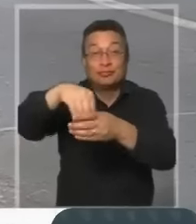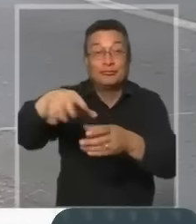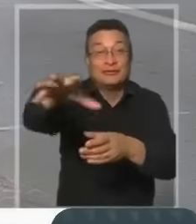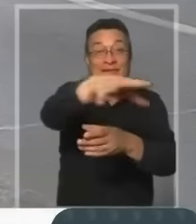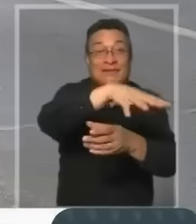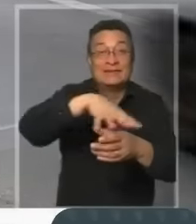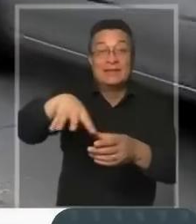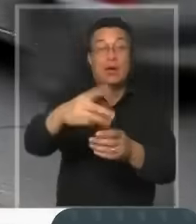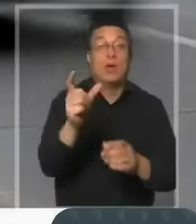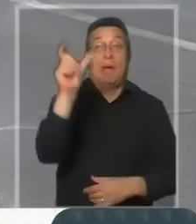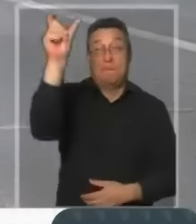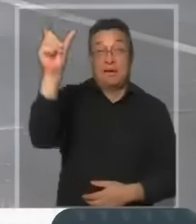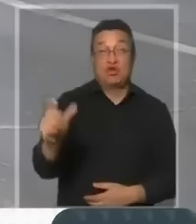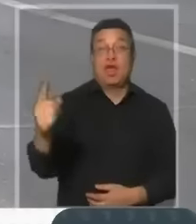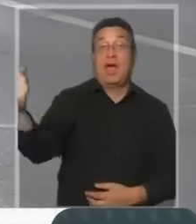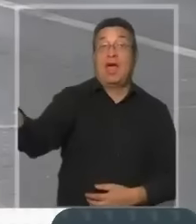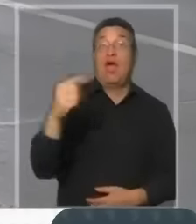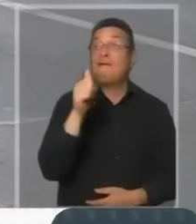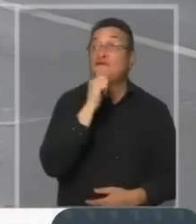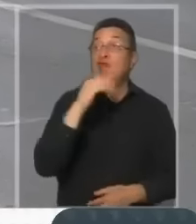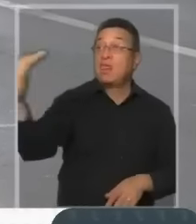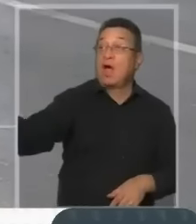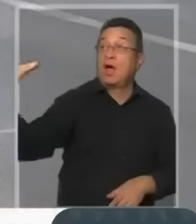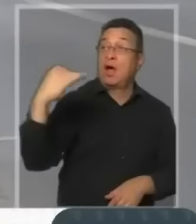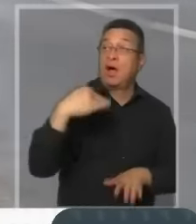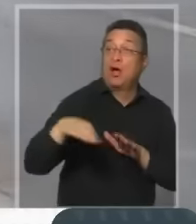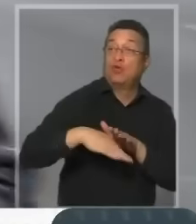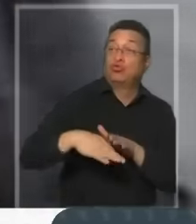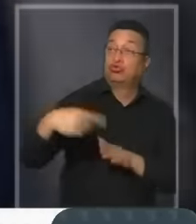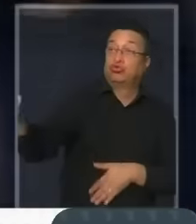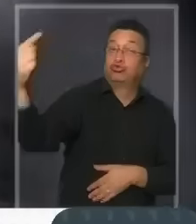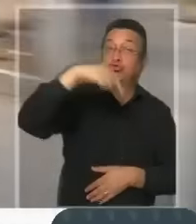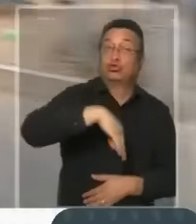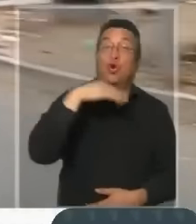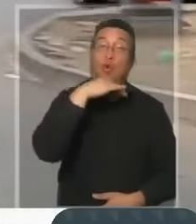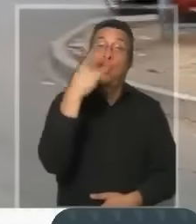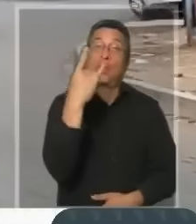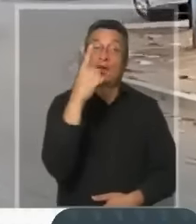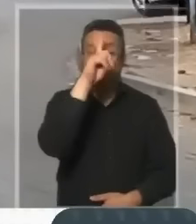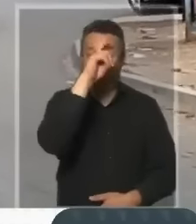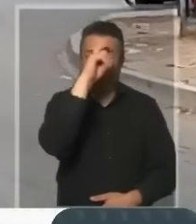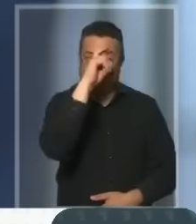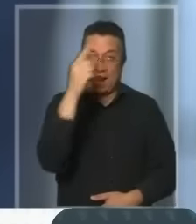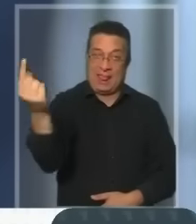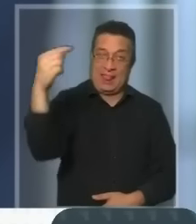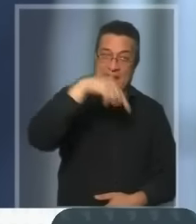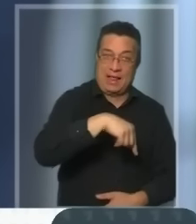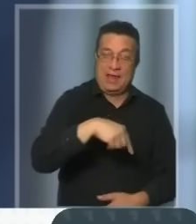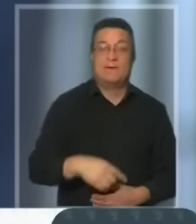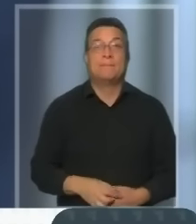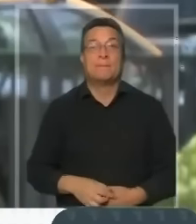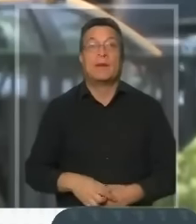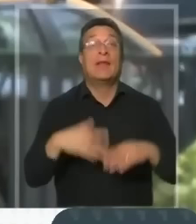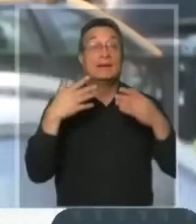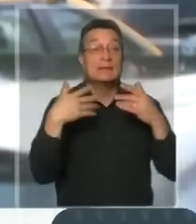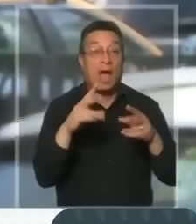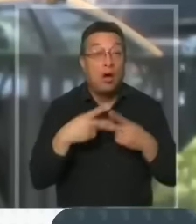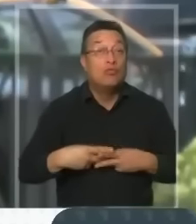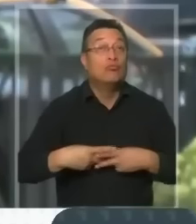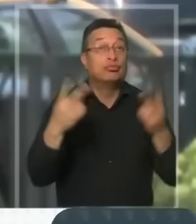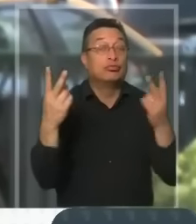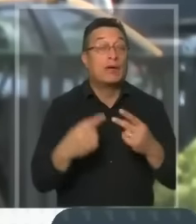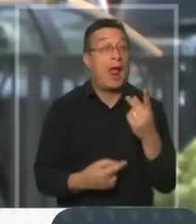sobre una paciente que todavía no llegaba aquí al servicio de urgencia del Hospital Salvador. Tal como ya se ha publicado, a las